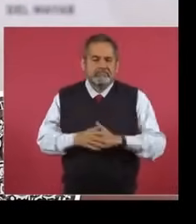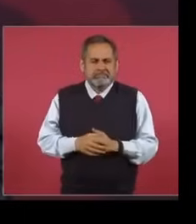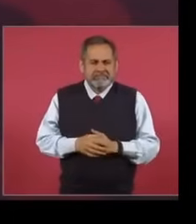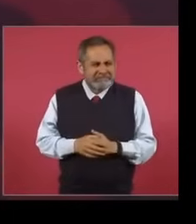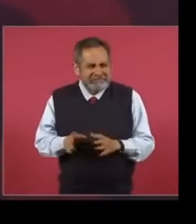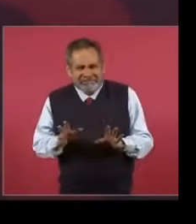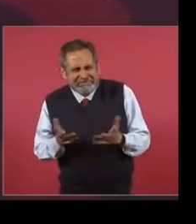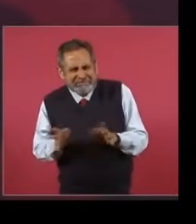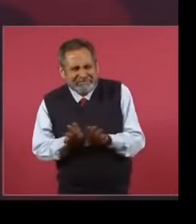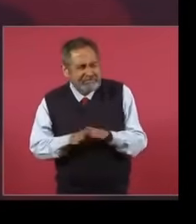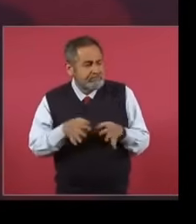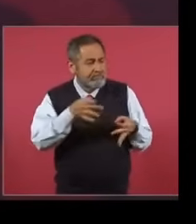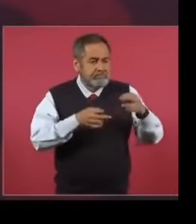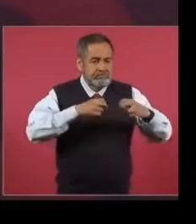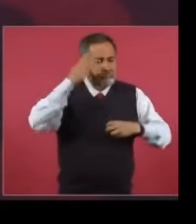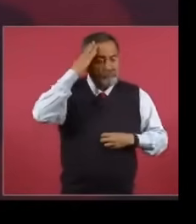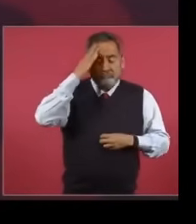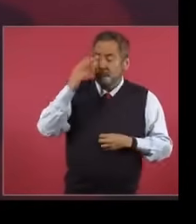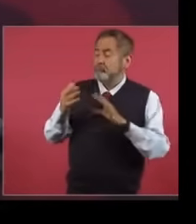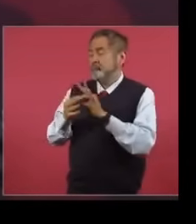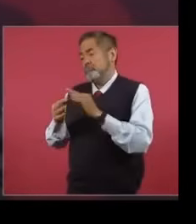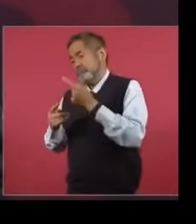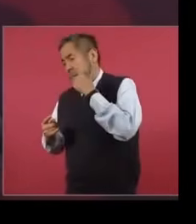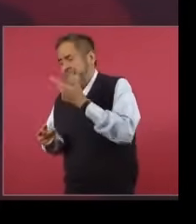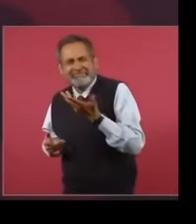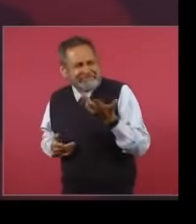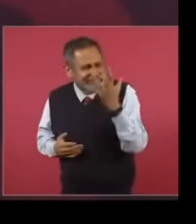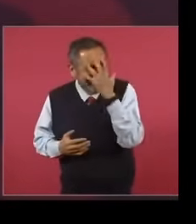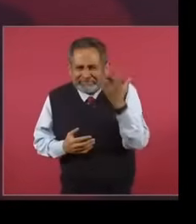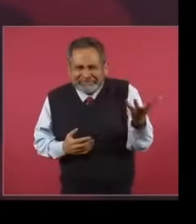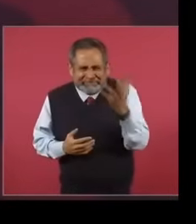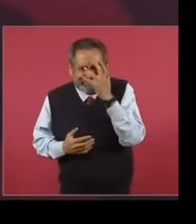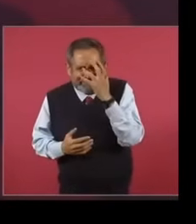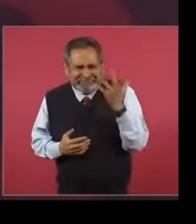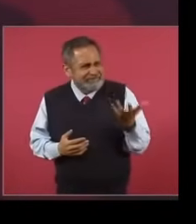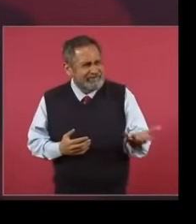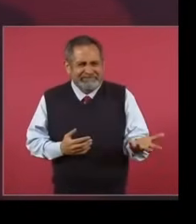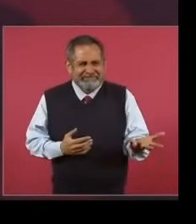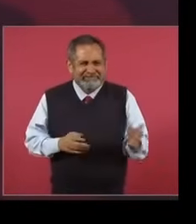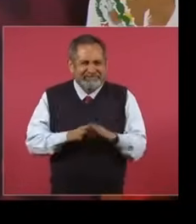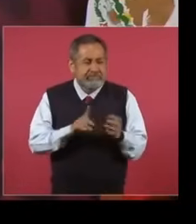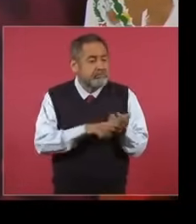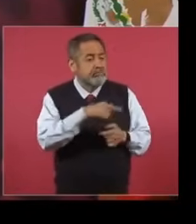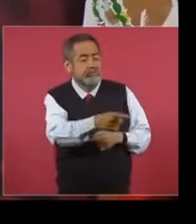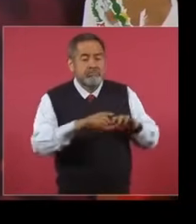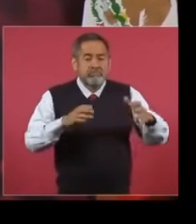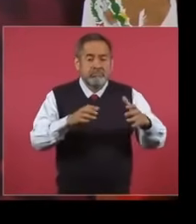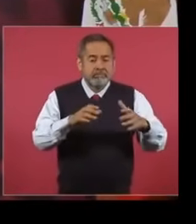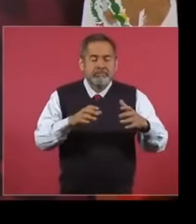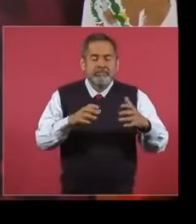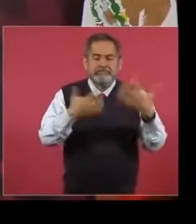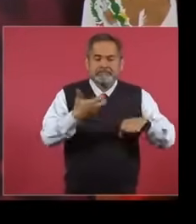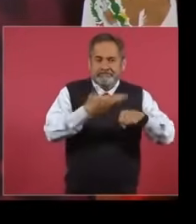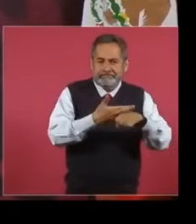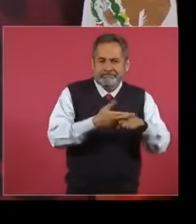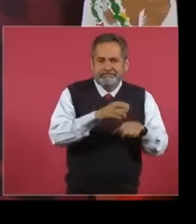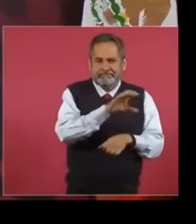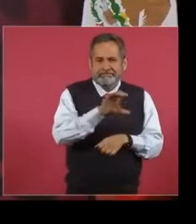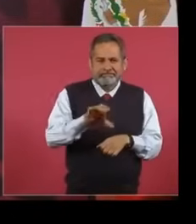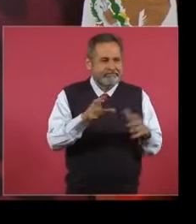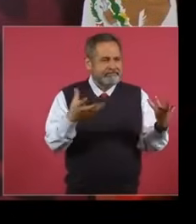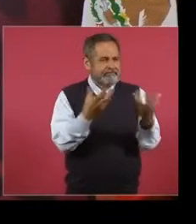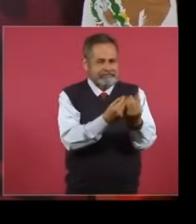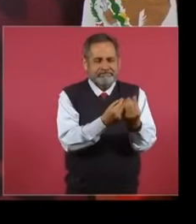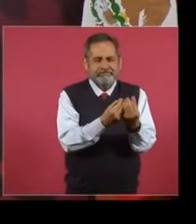qué cara los ministros y con qué cara este los consejo coordinado empresarial están